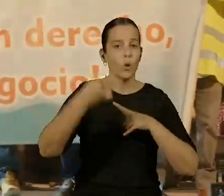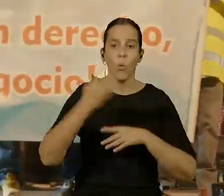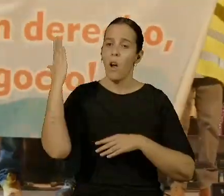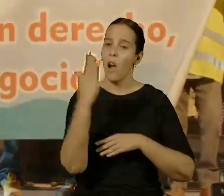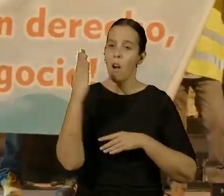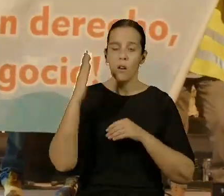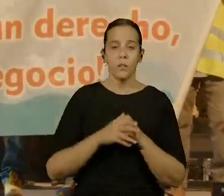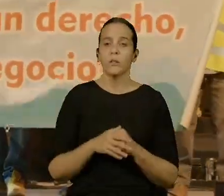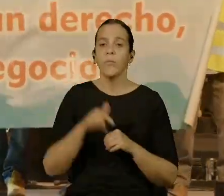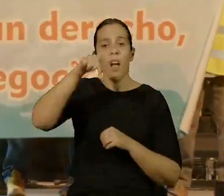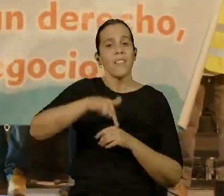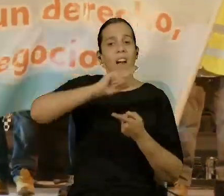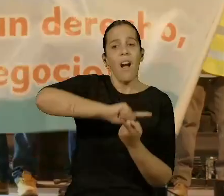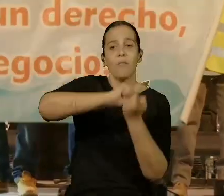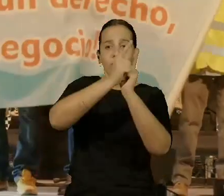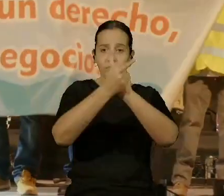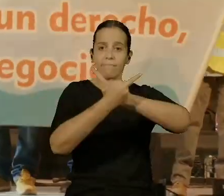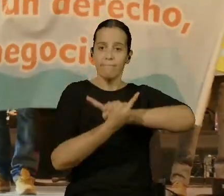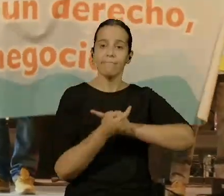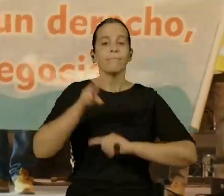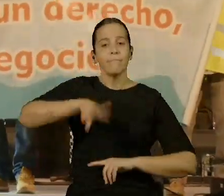igual. Esto nunca cambiará.